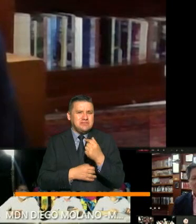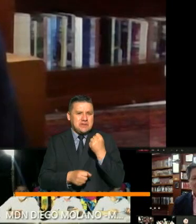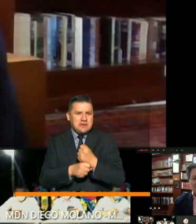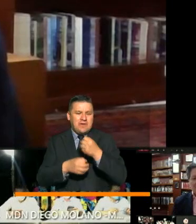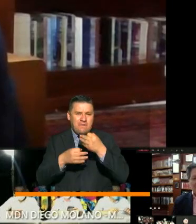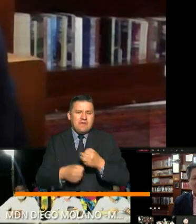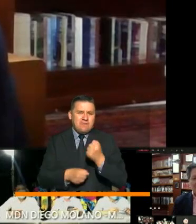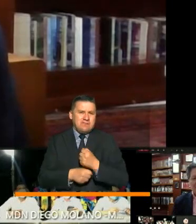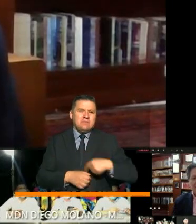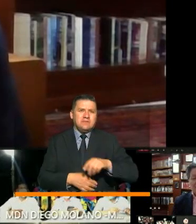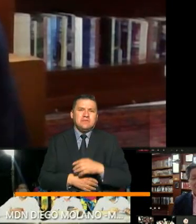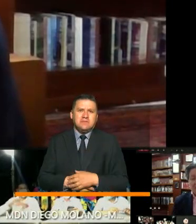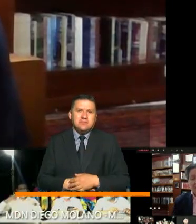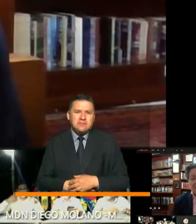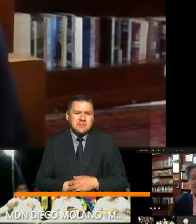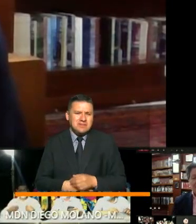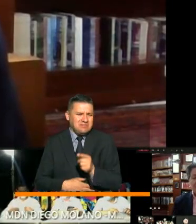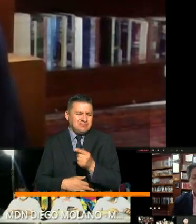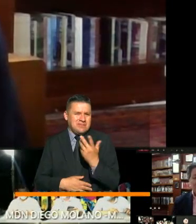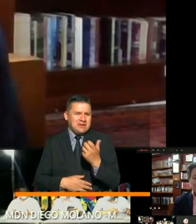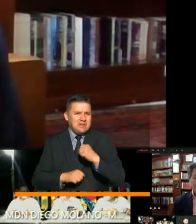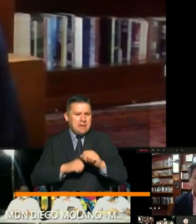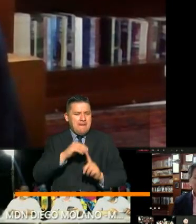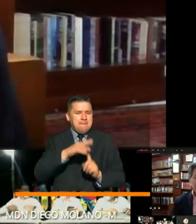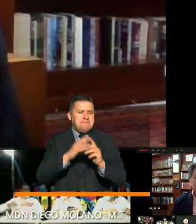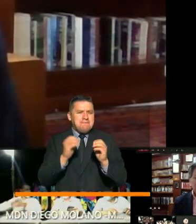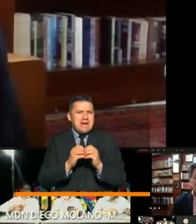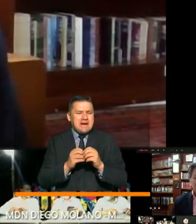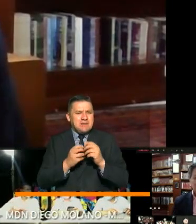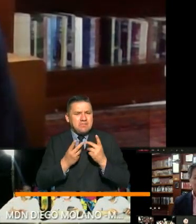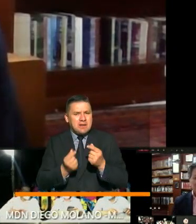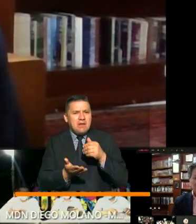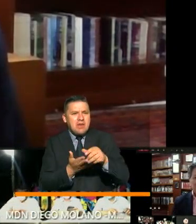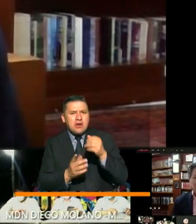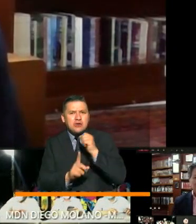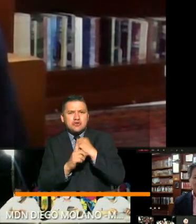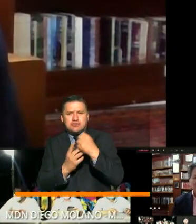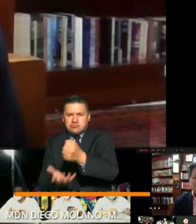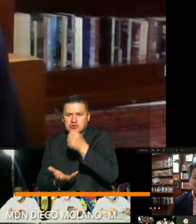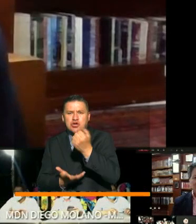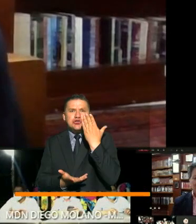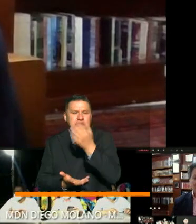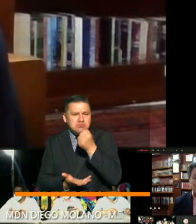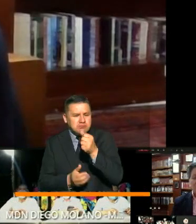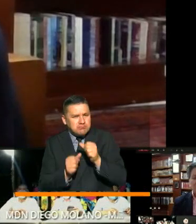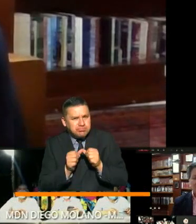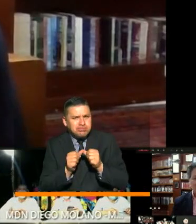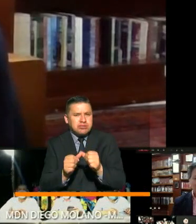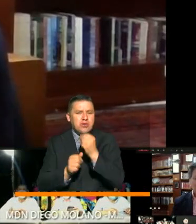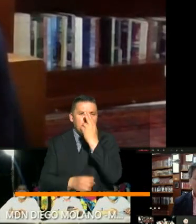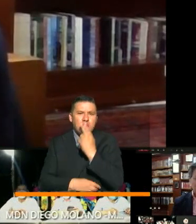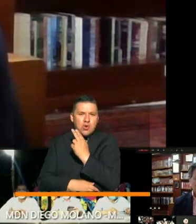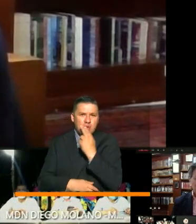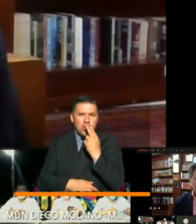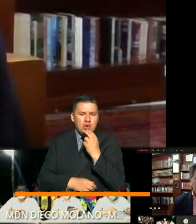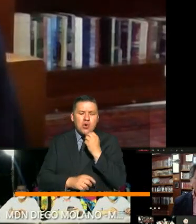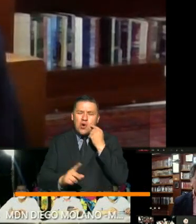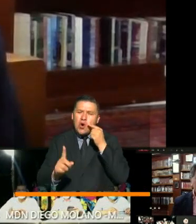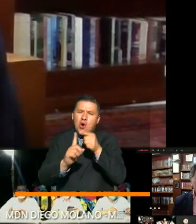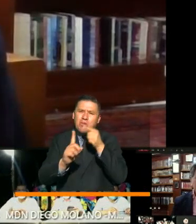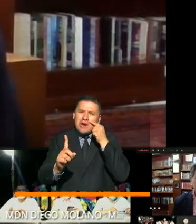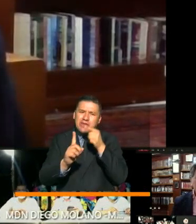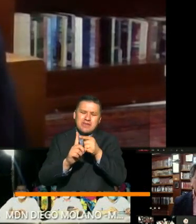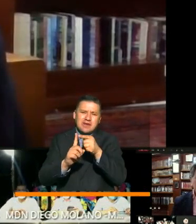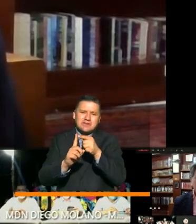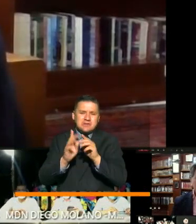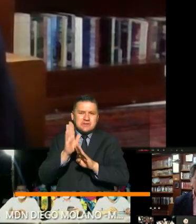empleo formal y también que genere más eficiencia del gasto social que permita mantener el cumplimiento de los objetivos